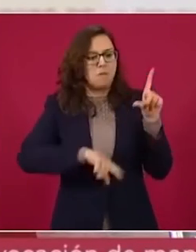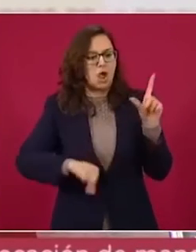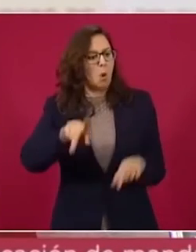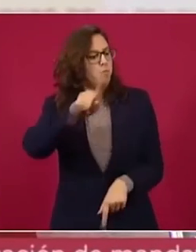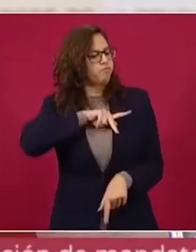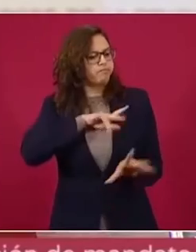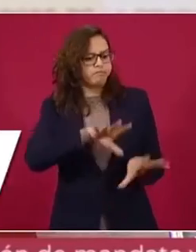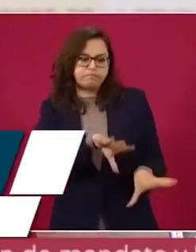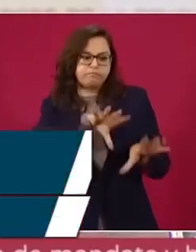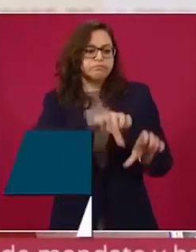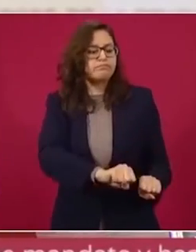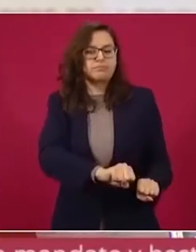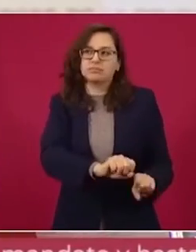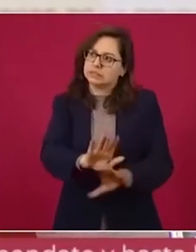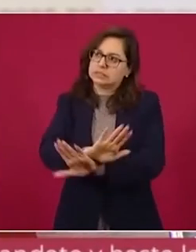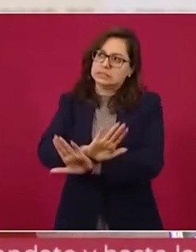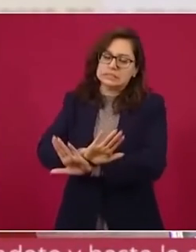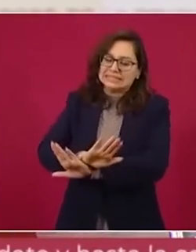O sea,